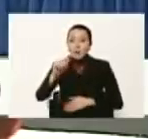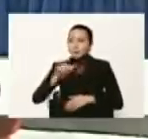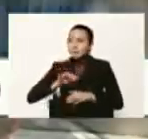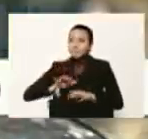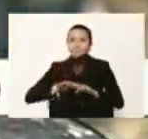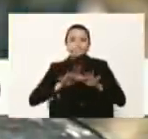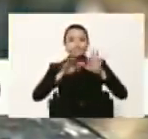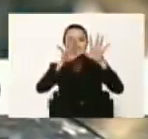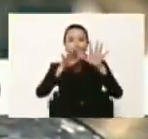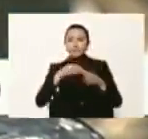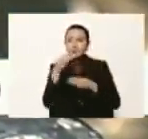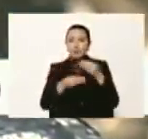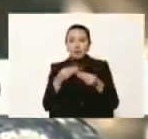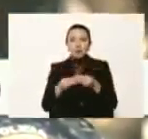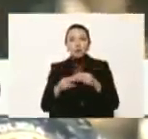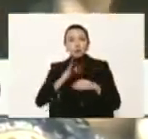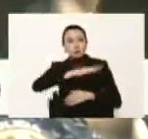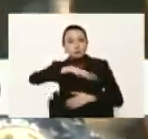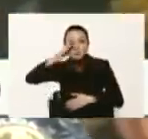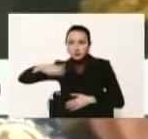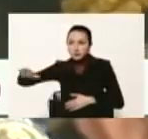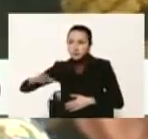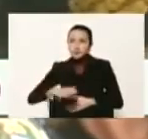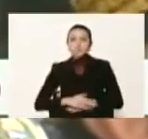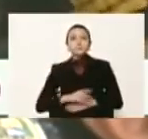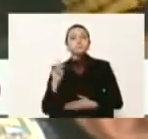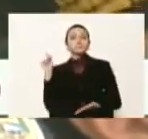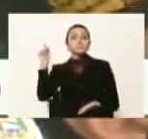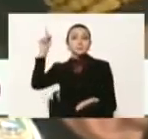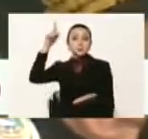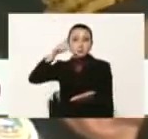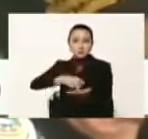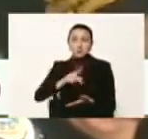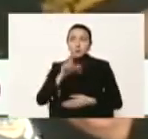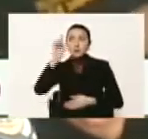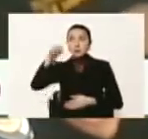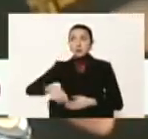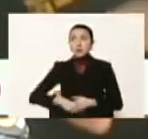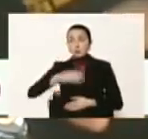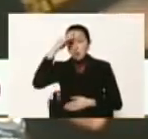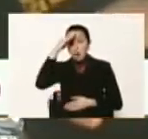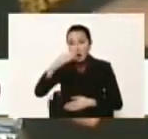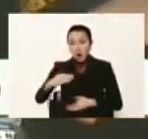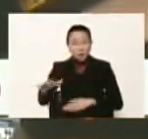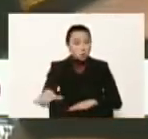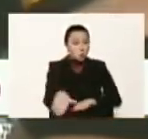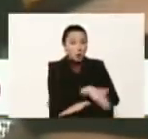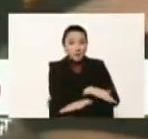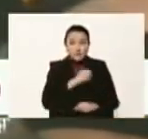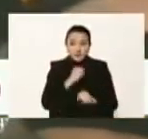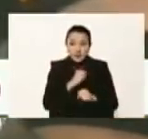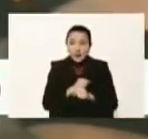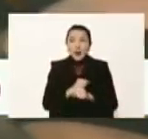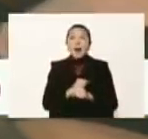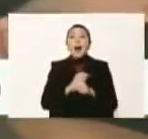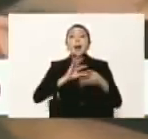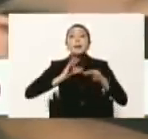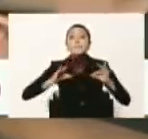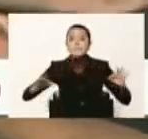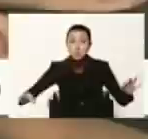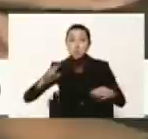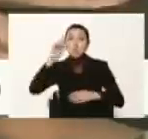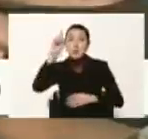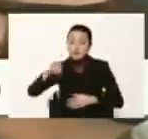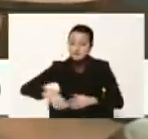desde el ingreso por la montaña, la Guardia Nacional en la Avenida Páez del Paraíso con todas